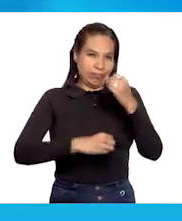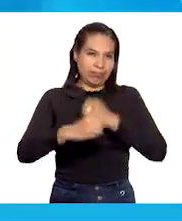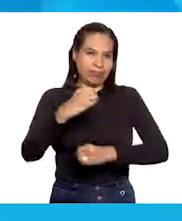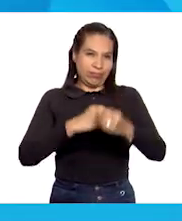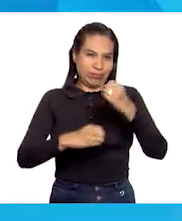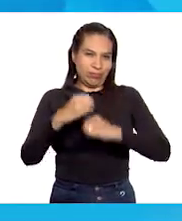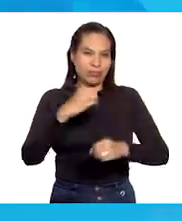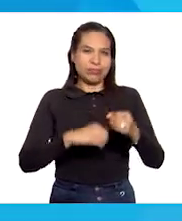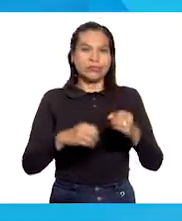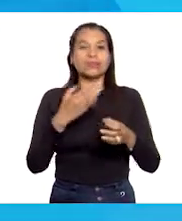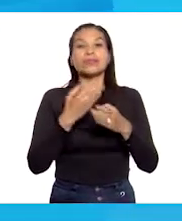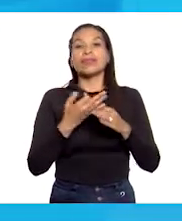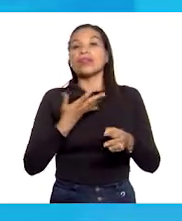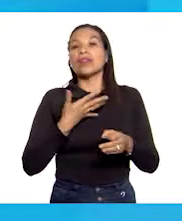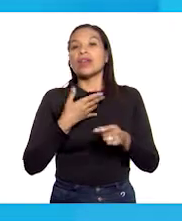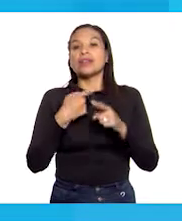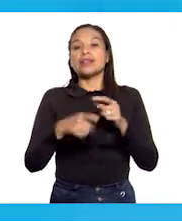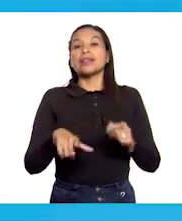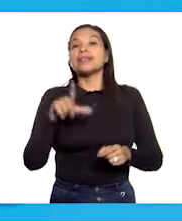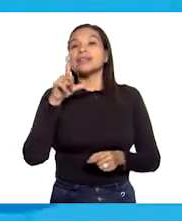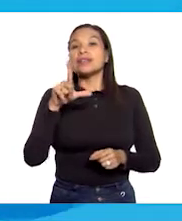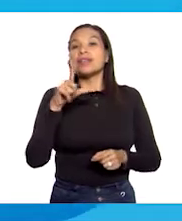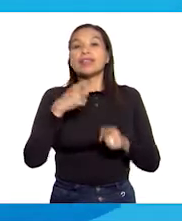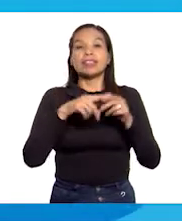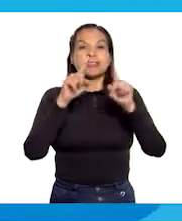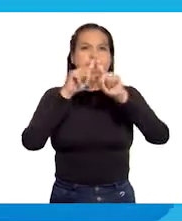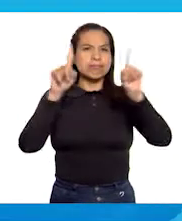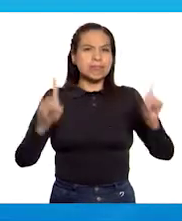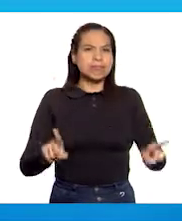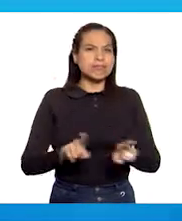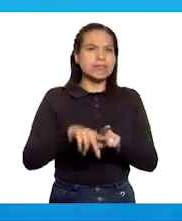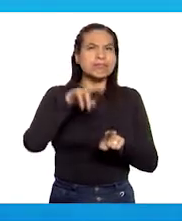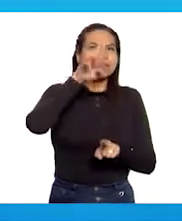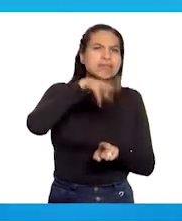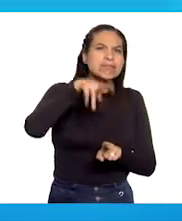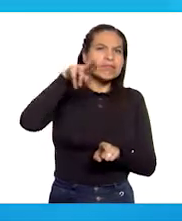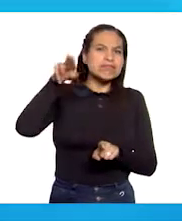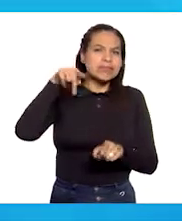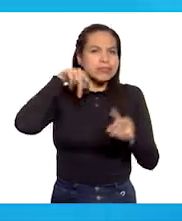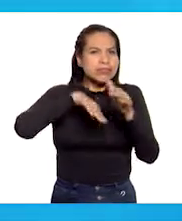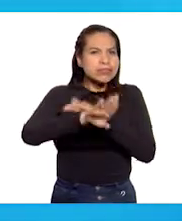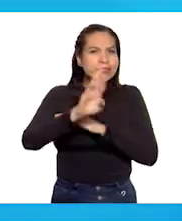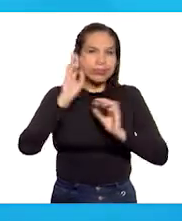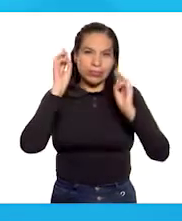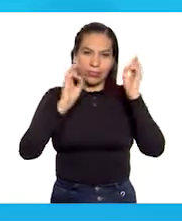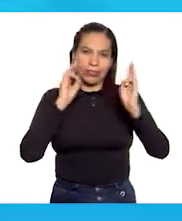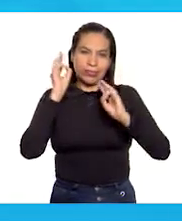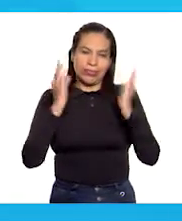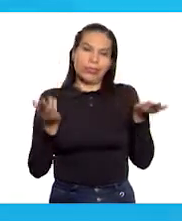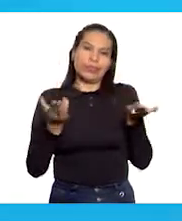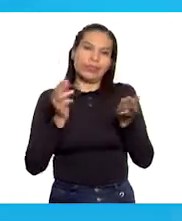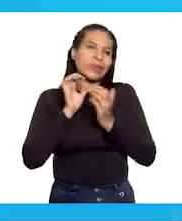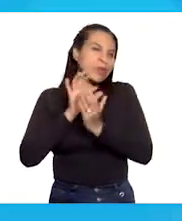aquí. Actualmente hay 17 murales de ellos en el museo.